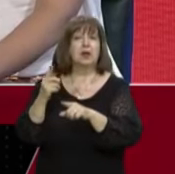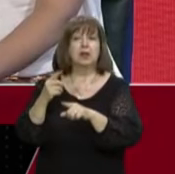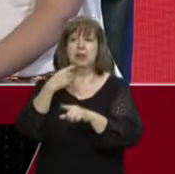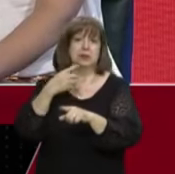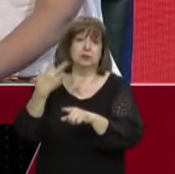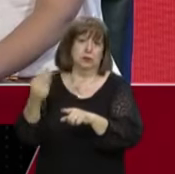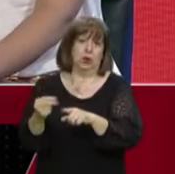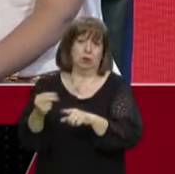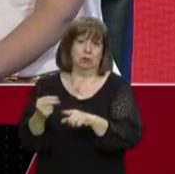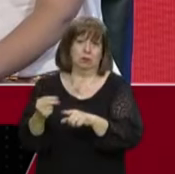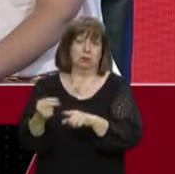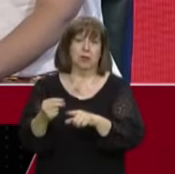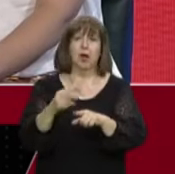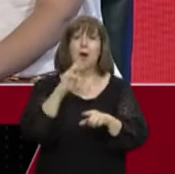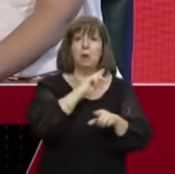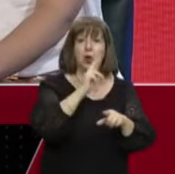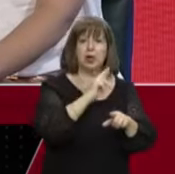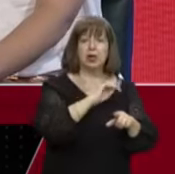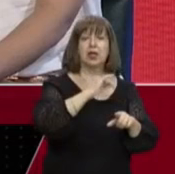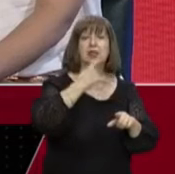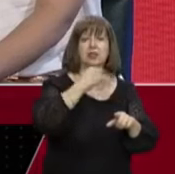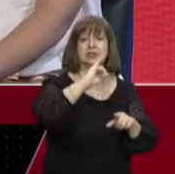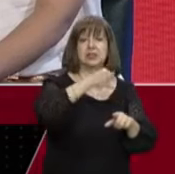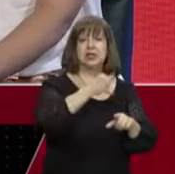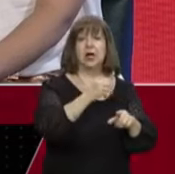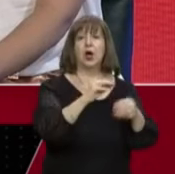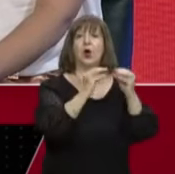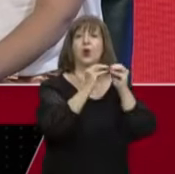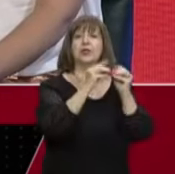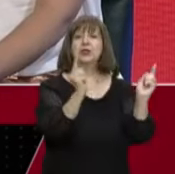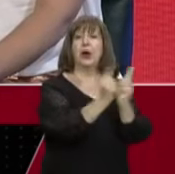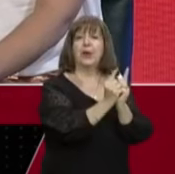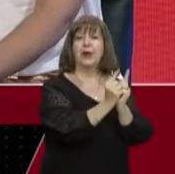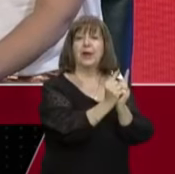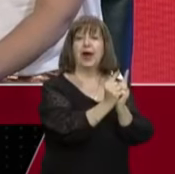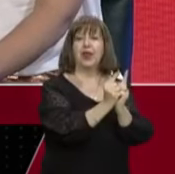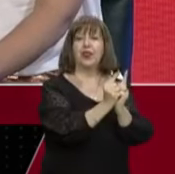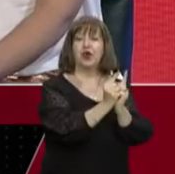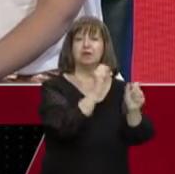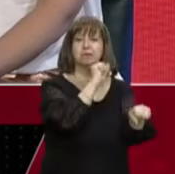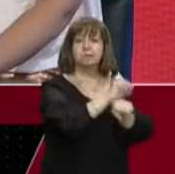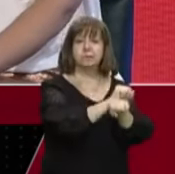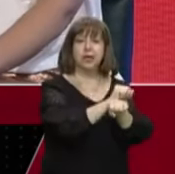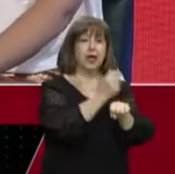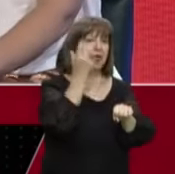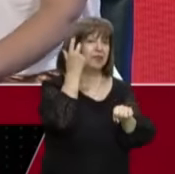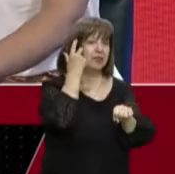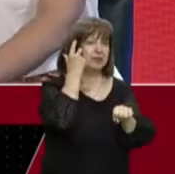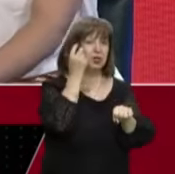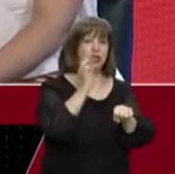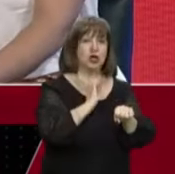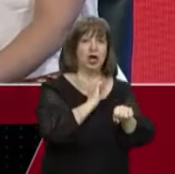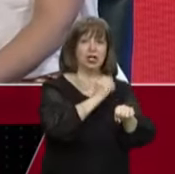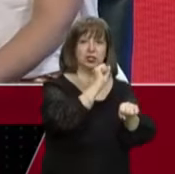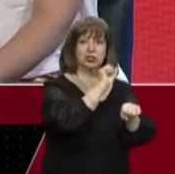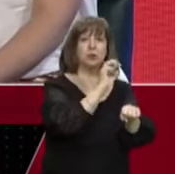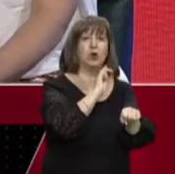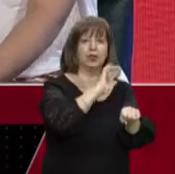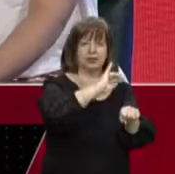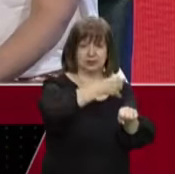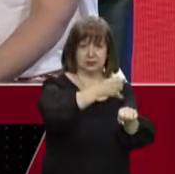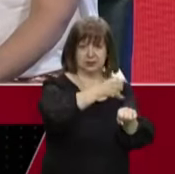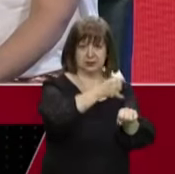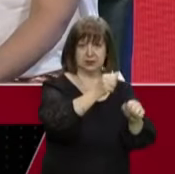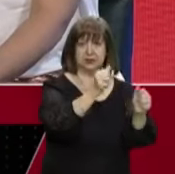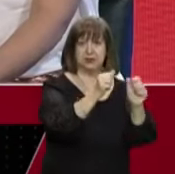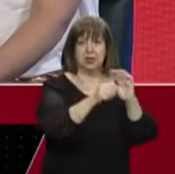seguir, obviamente, en proceso su causa, que es la misma, ¿sí? Tremendo, Es sí. abuso sexual infantil y corrupción de menores.